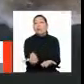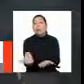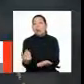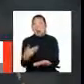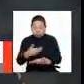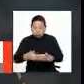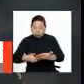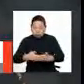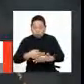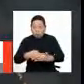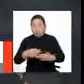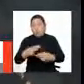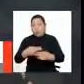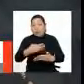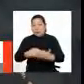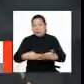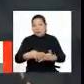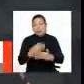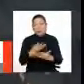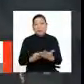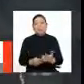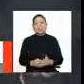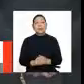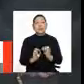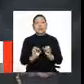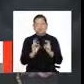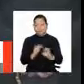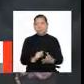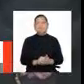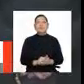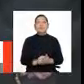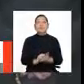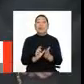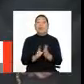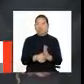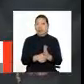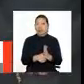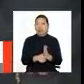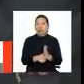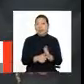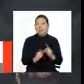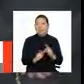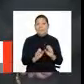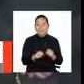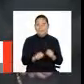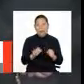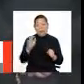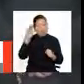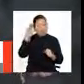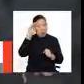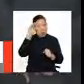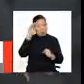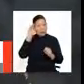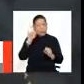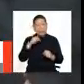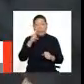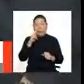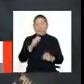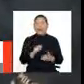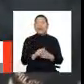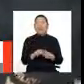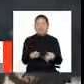víctimas. Esperemos, como siempre sostengo y reitero, que el esfuerzo desplegado por nuestra Policía Nacional del